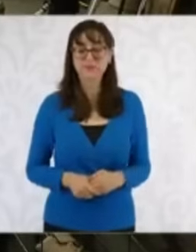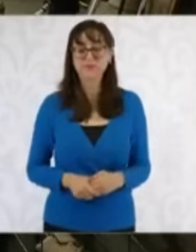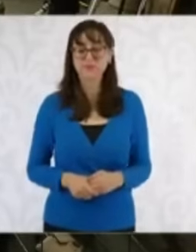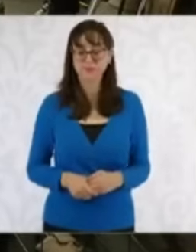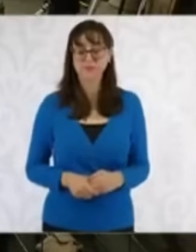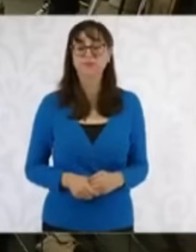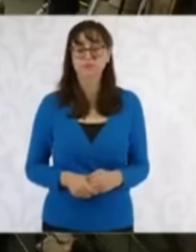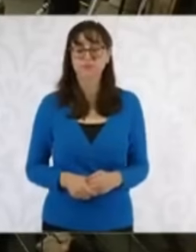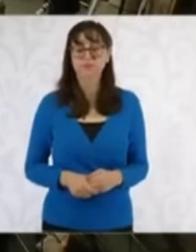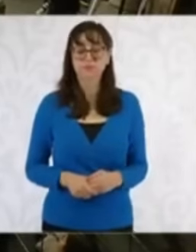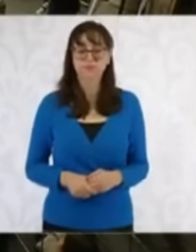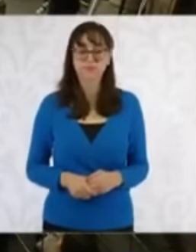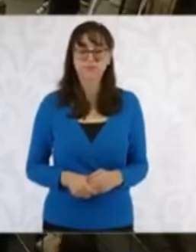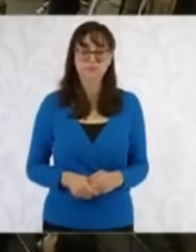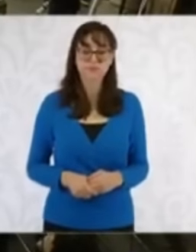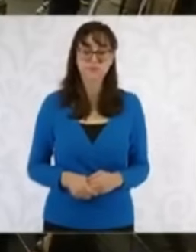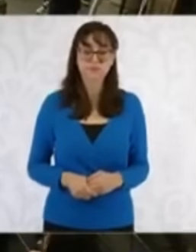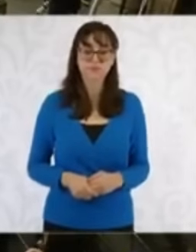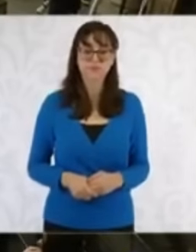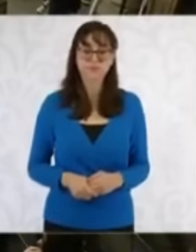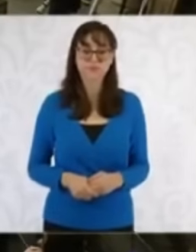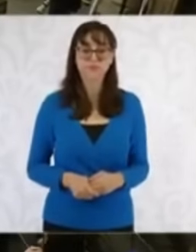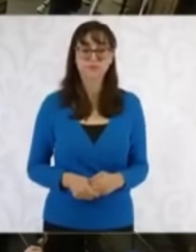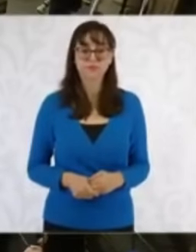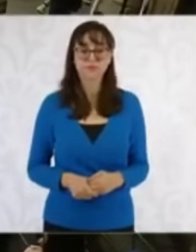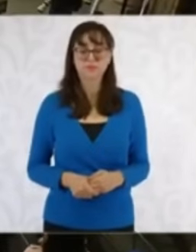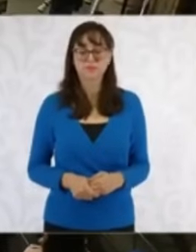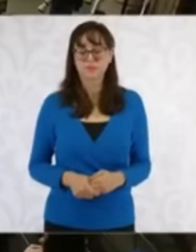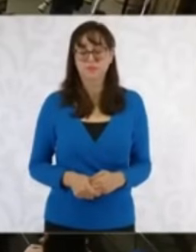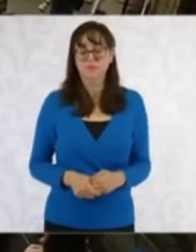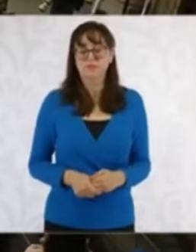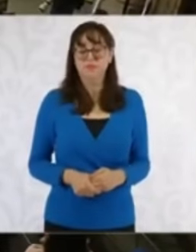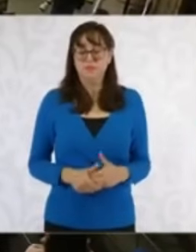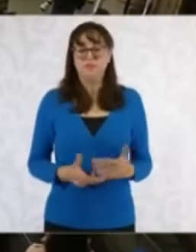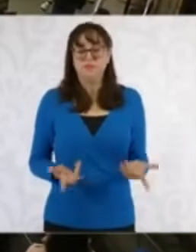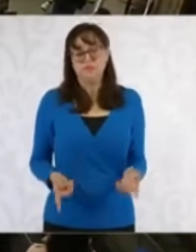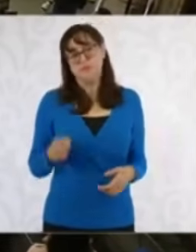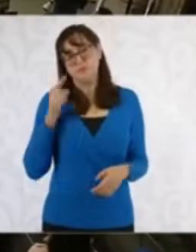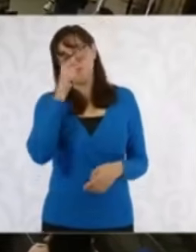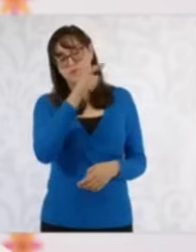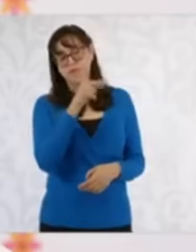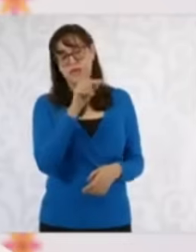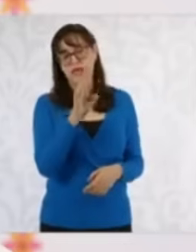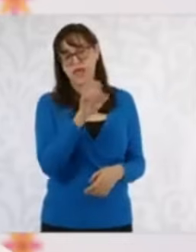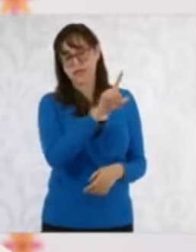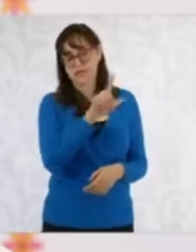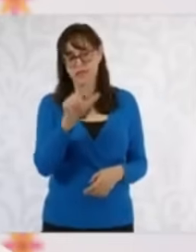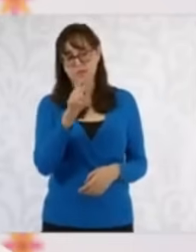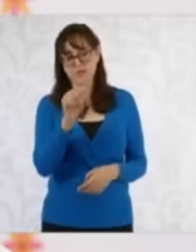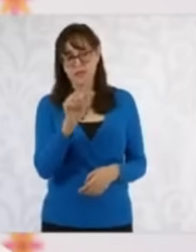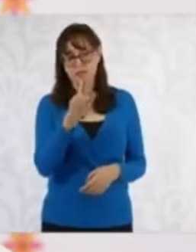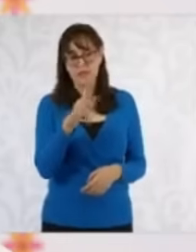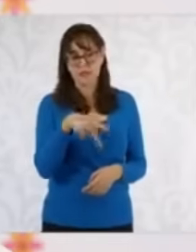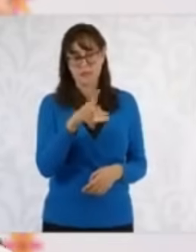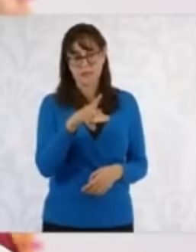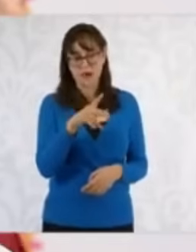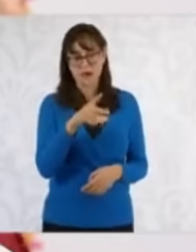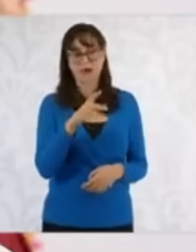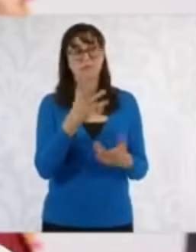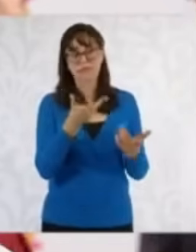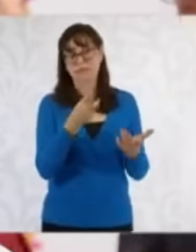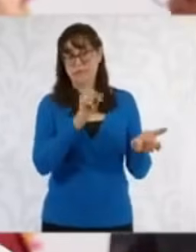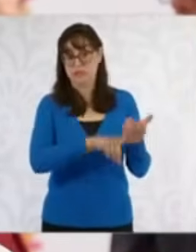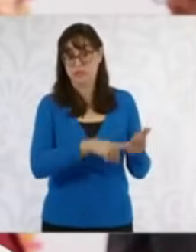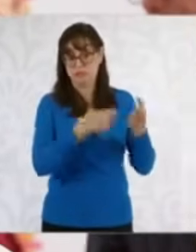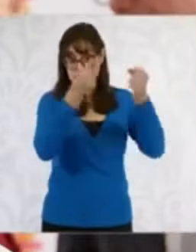Sí, sí, el funcionamiento de la refinería de Deer Park tiene suficientes seguros. De hecho, de